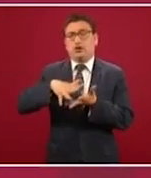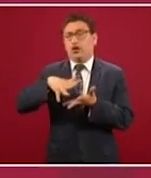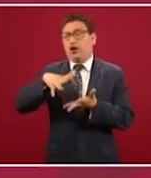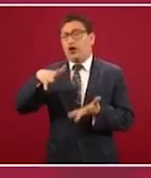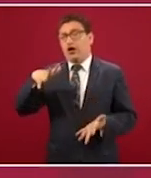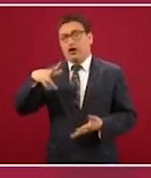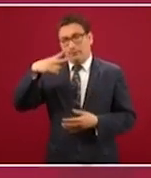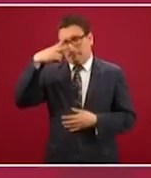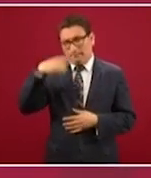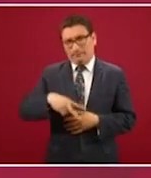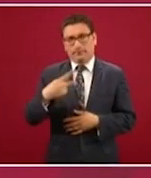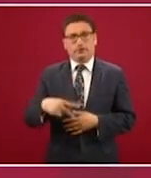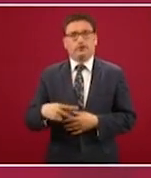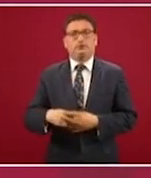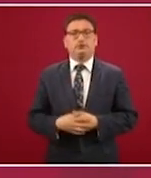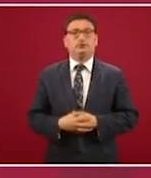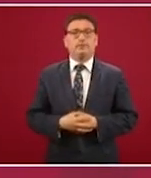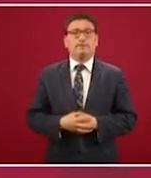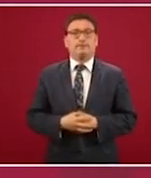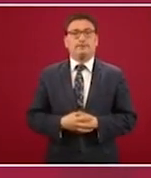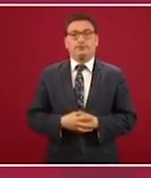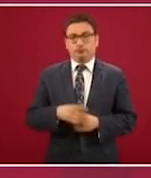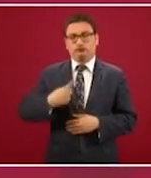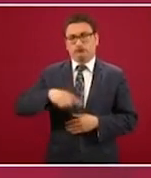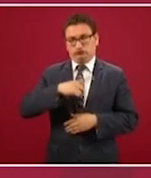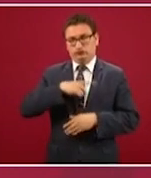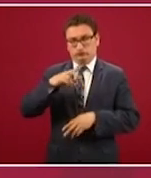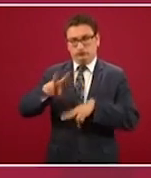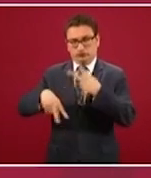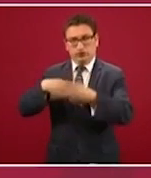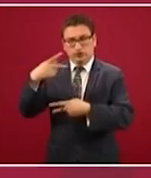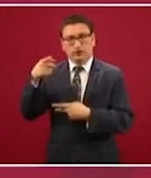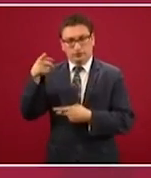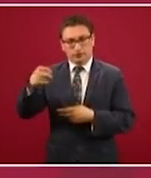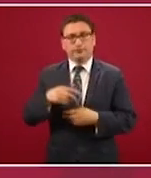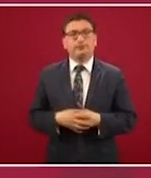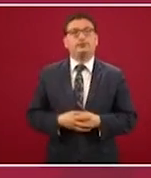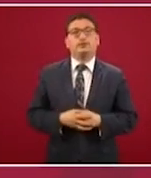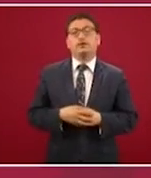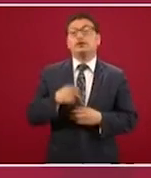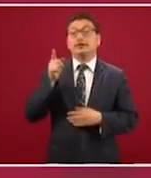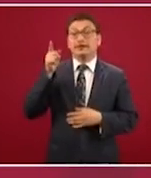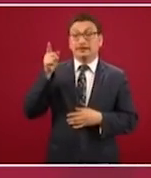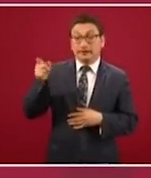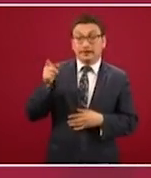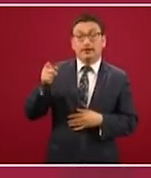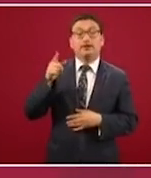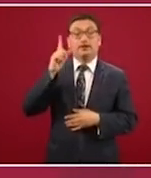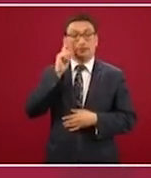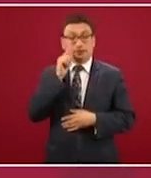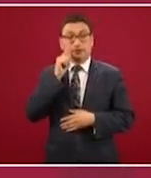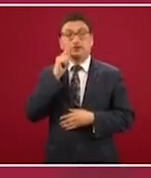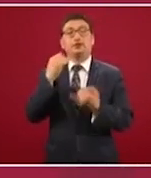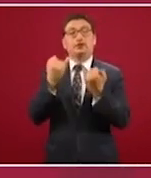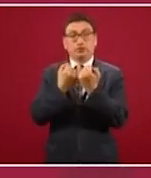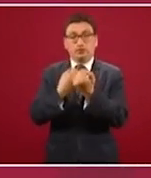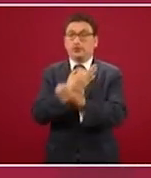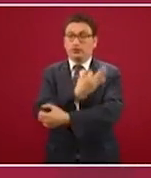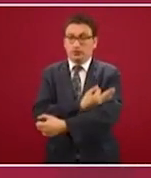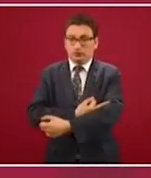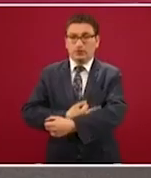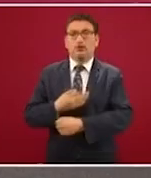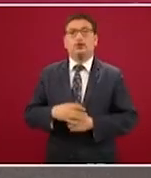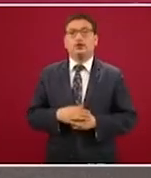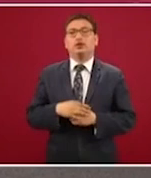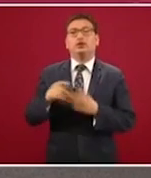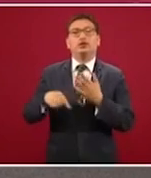México. Vamos allá a Quintín Arauz y vamos a estar también mañana por la tarde